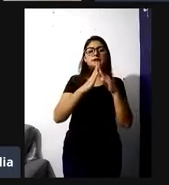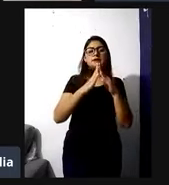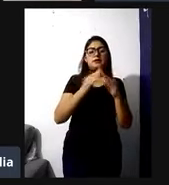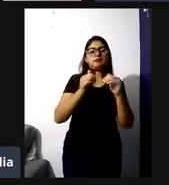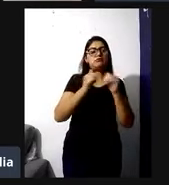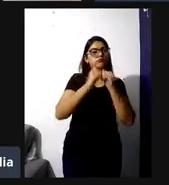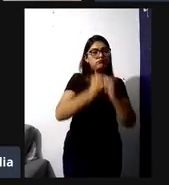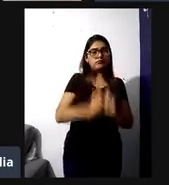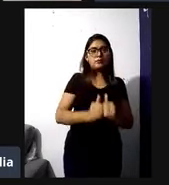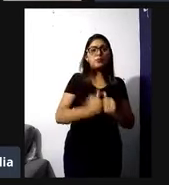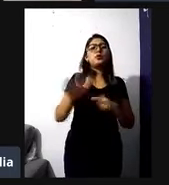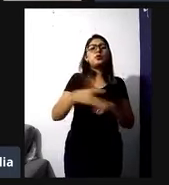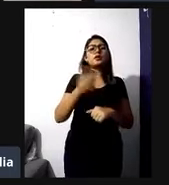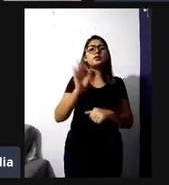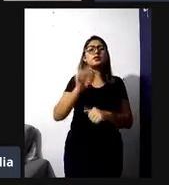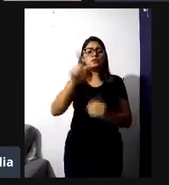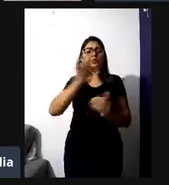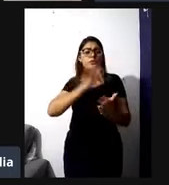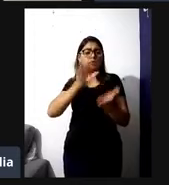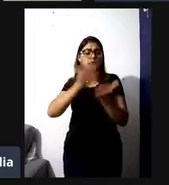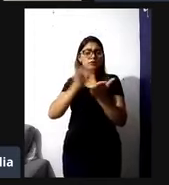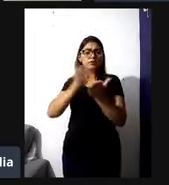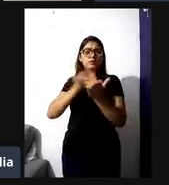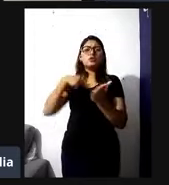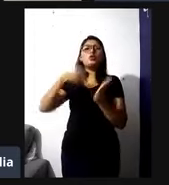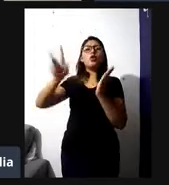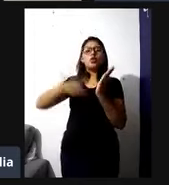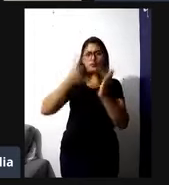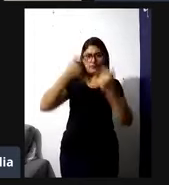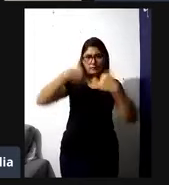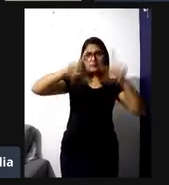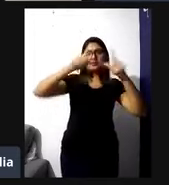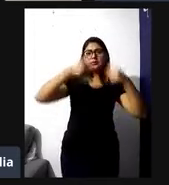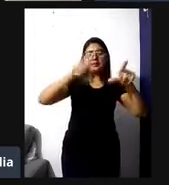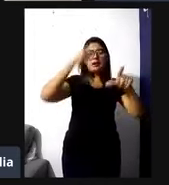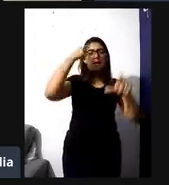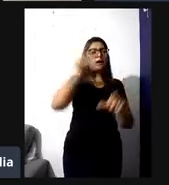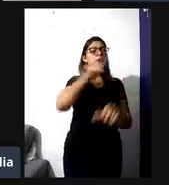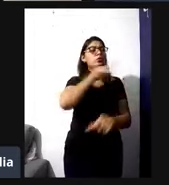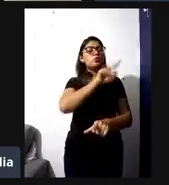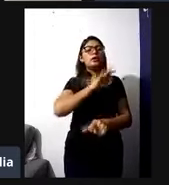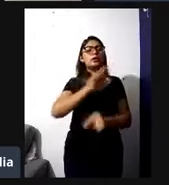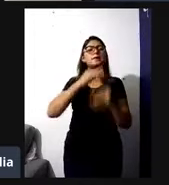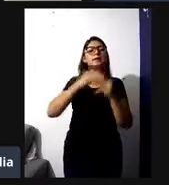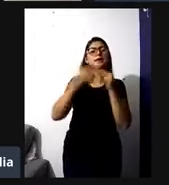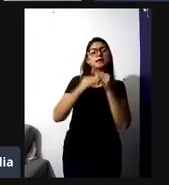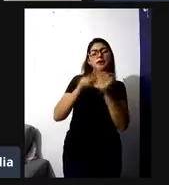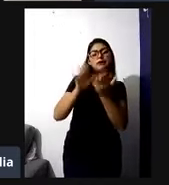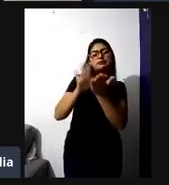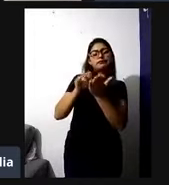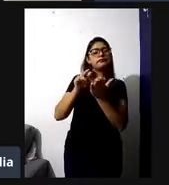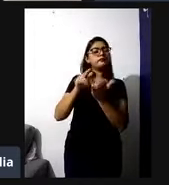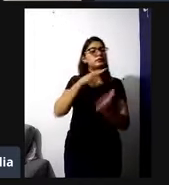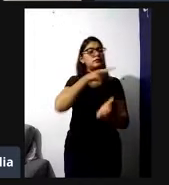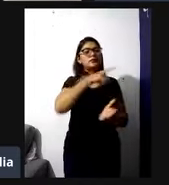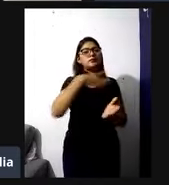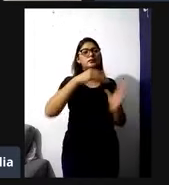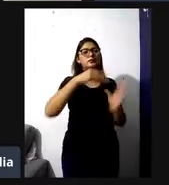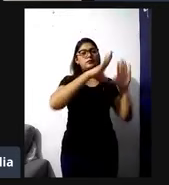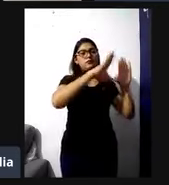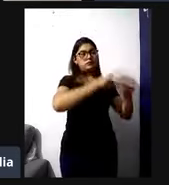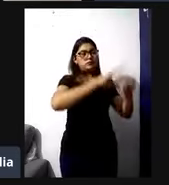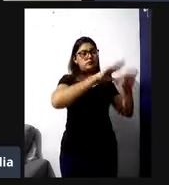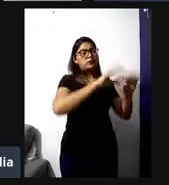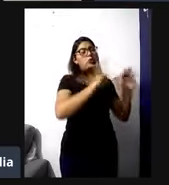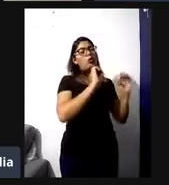de ahí con muchísimo gusto, yo las vuelvo a subir al ratito para que sea un material que le pueda servir para explicarle por qué